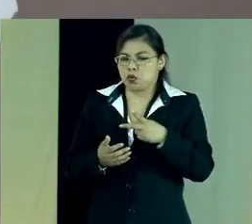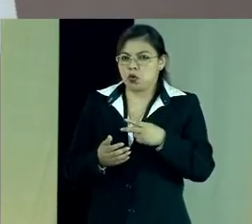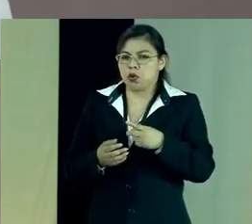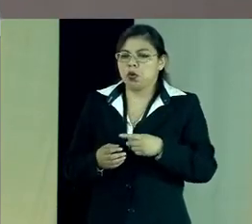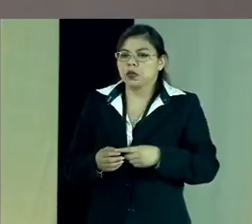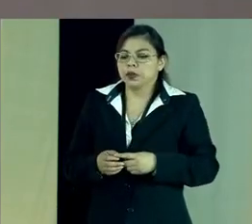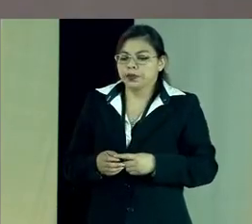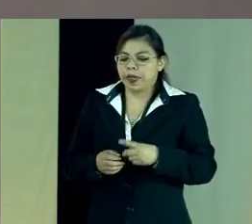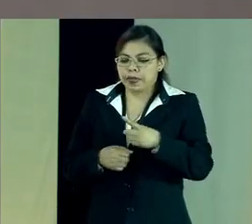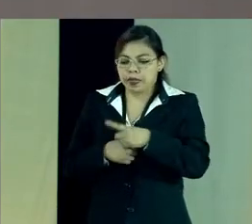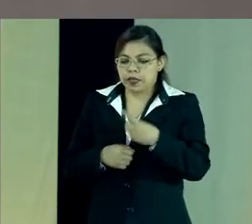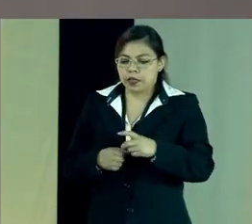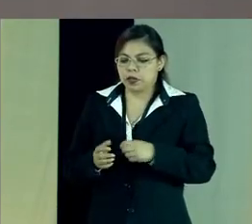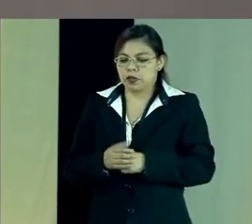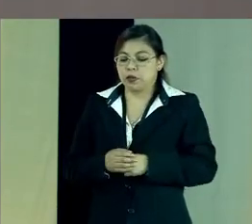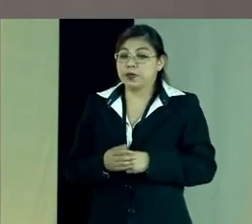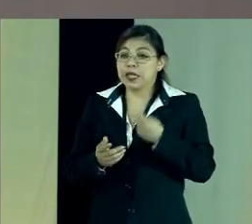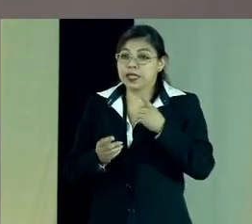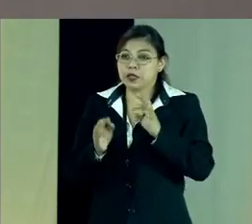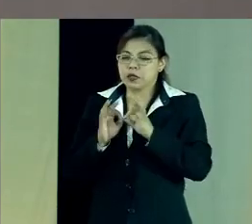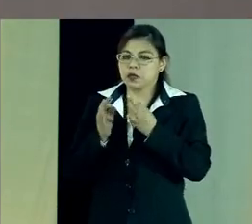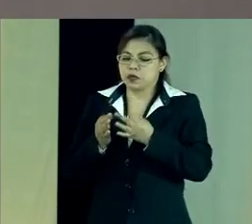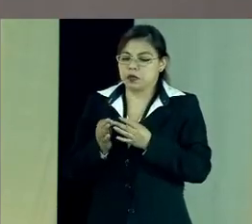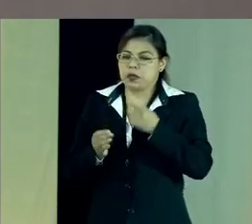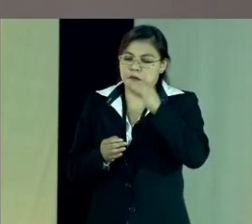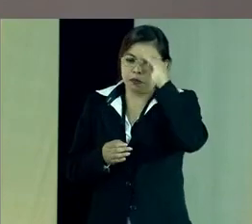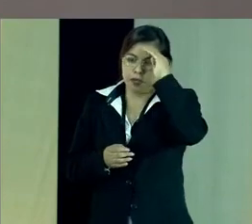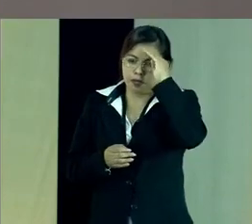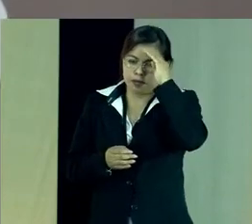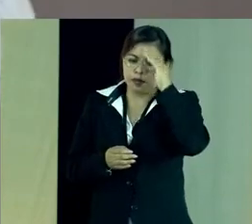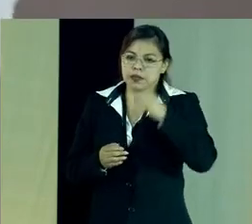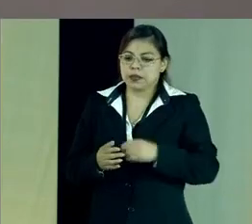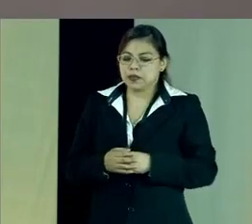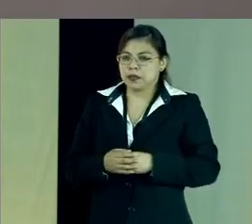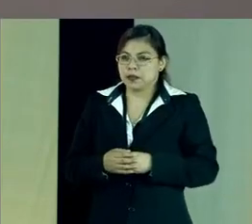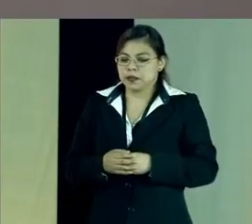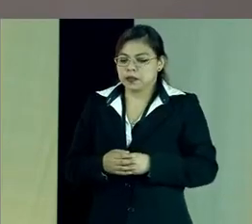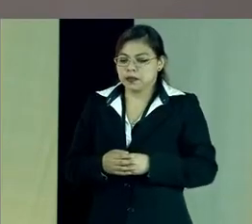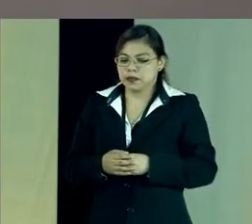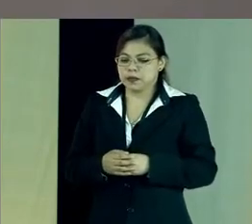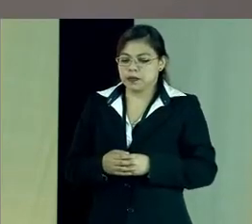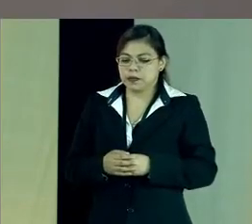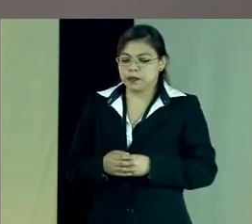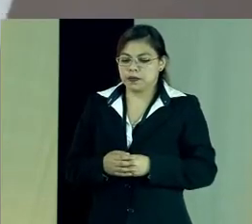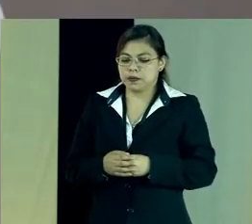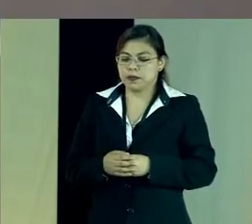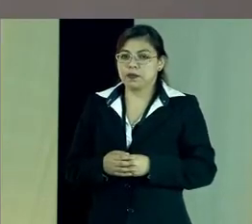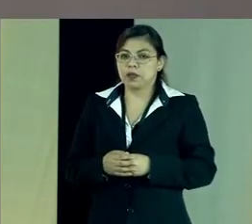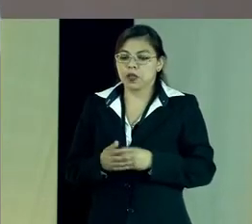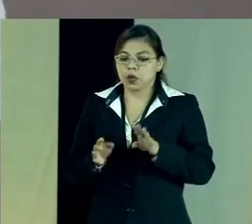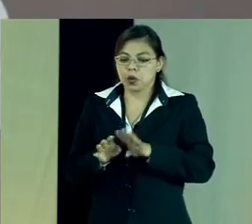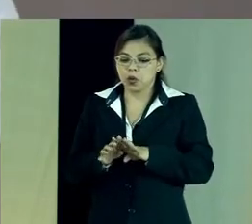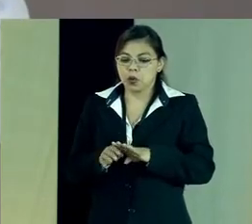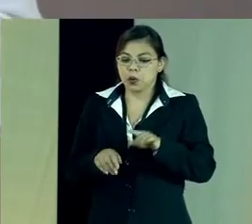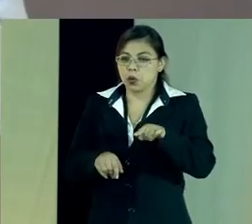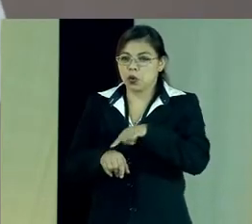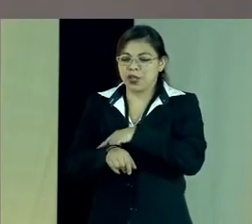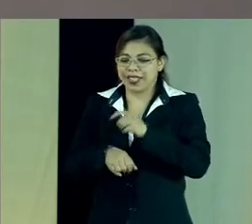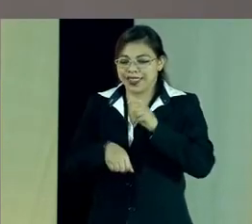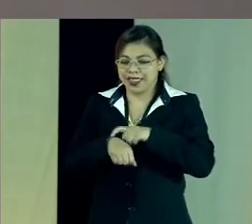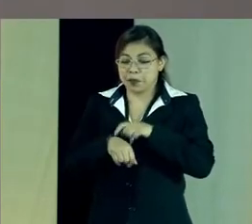y eso está en el aire y creo que es un factor que tenemos que considerar no se alargan en el plazo y